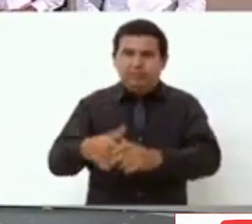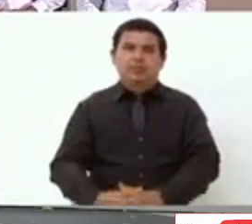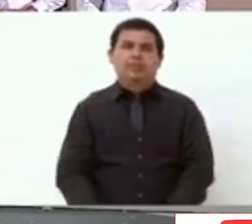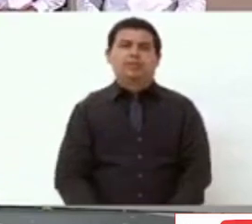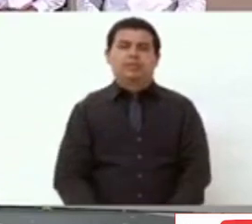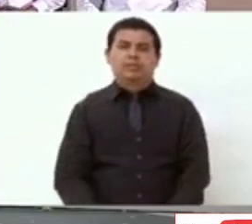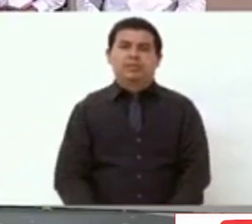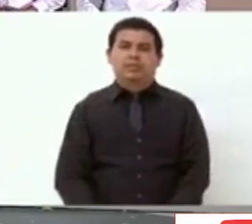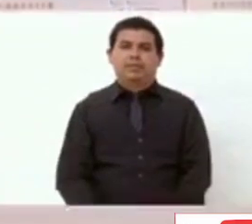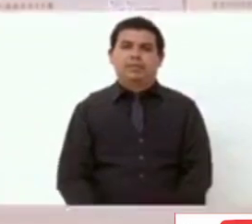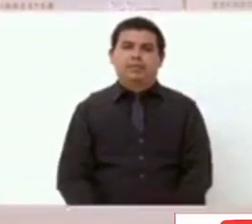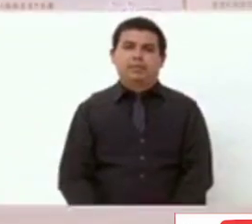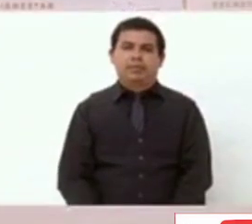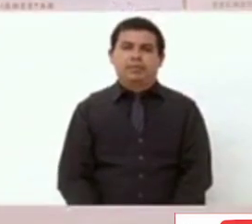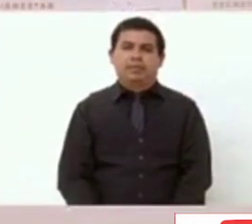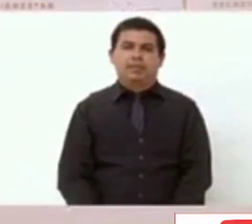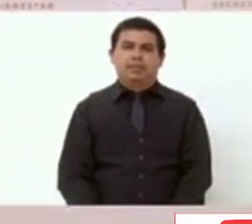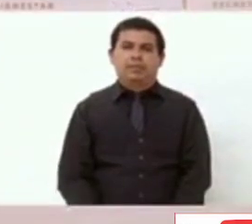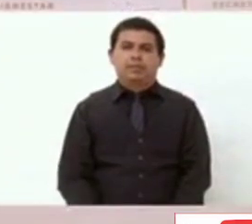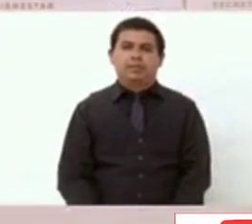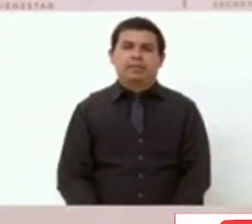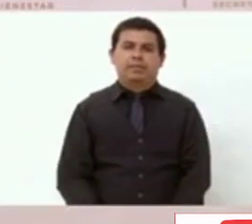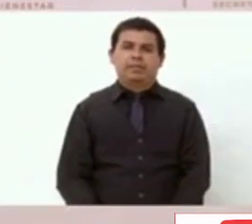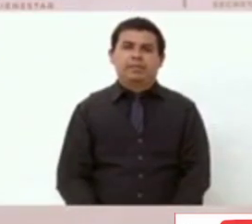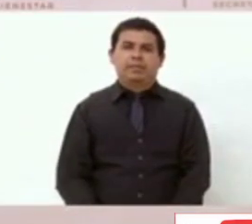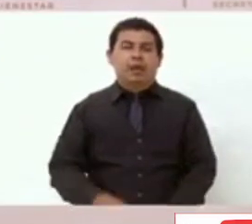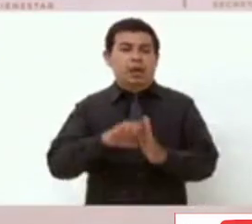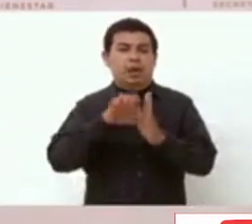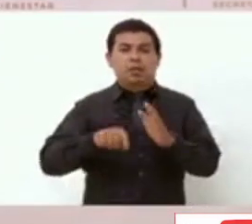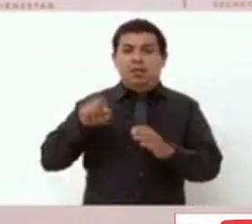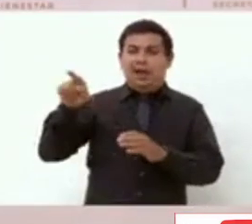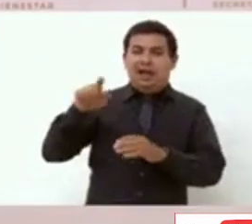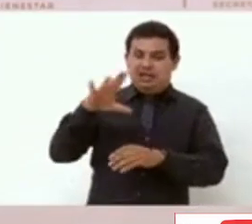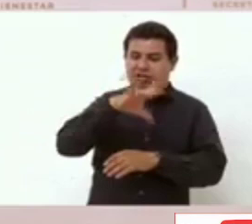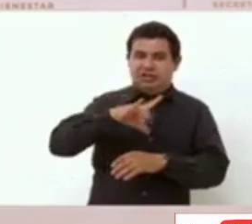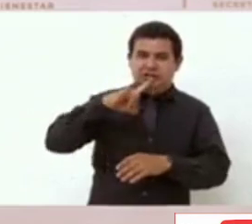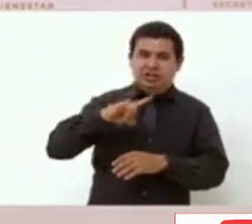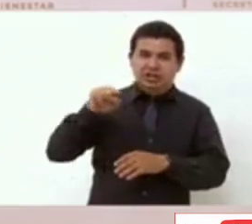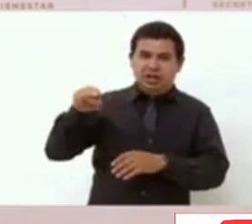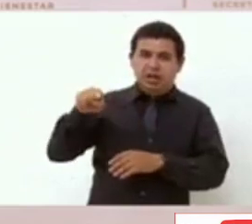constructores de la República Popular de China.